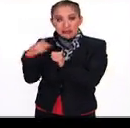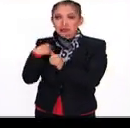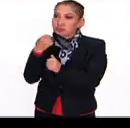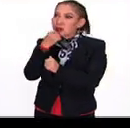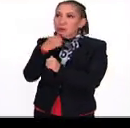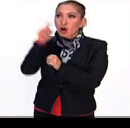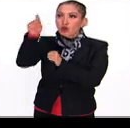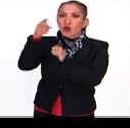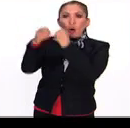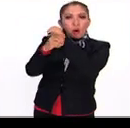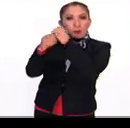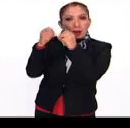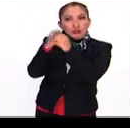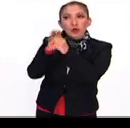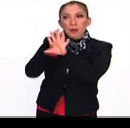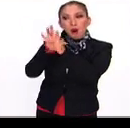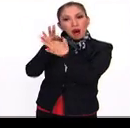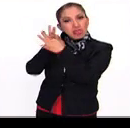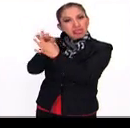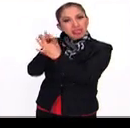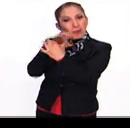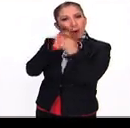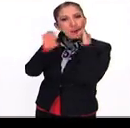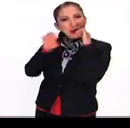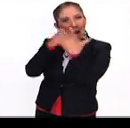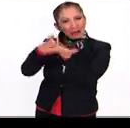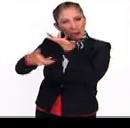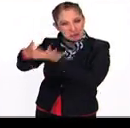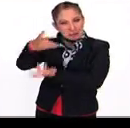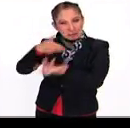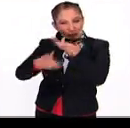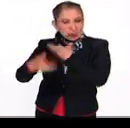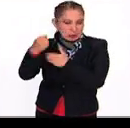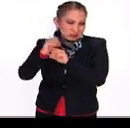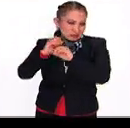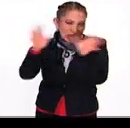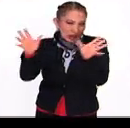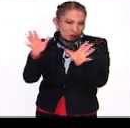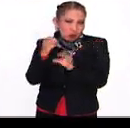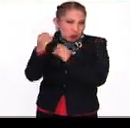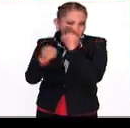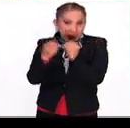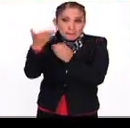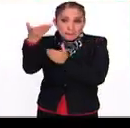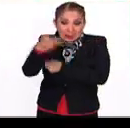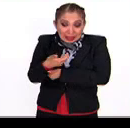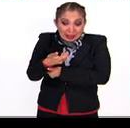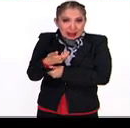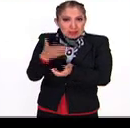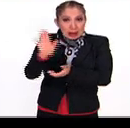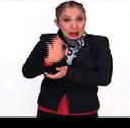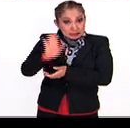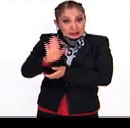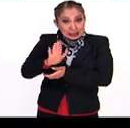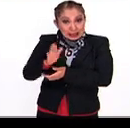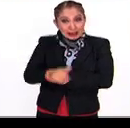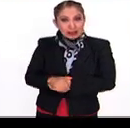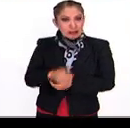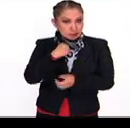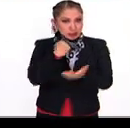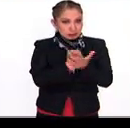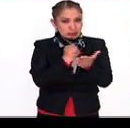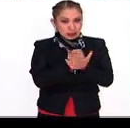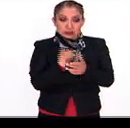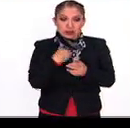asumimos de una manera no mística, nada más como un dato claro, que las obras piden cosas. Si te